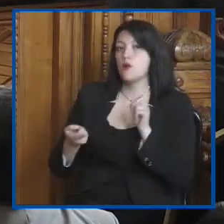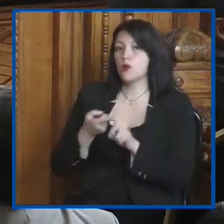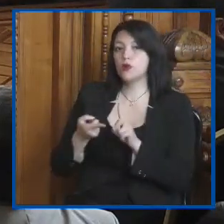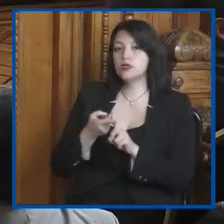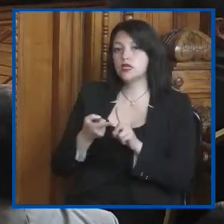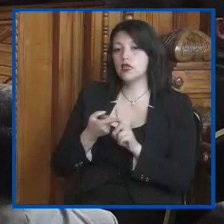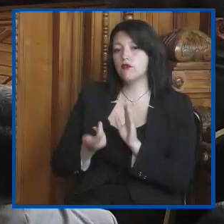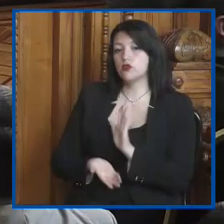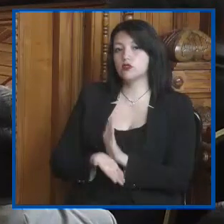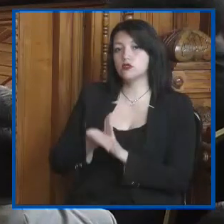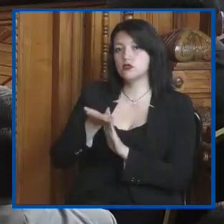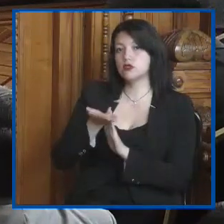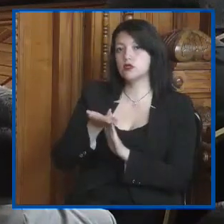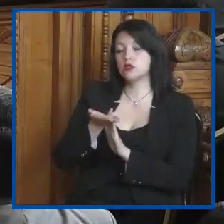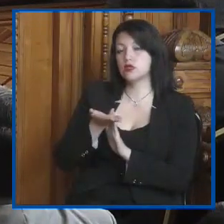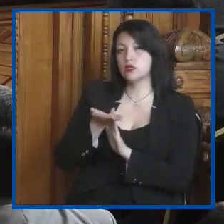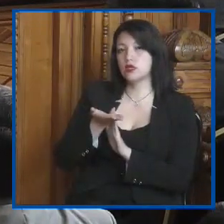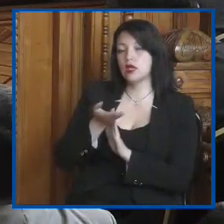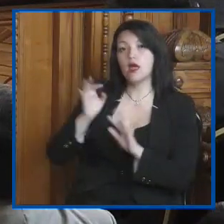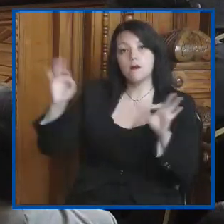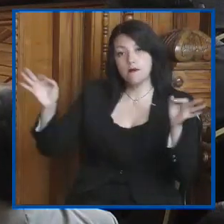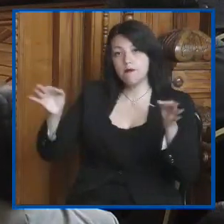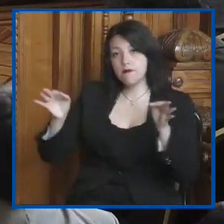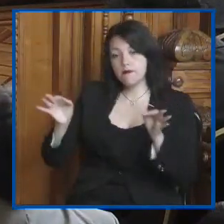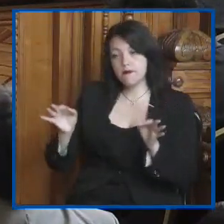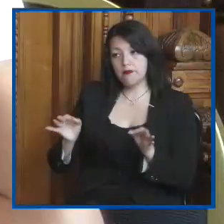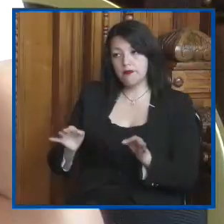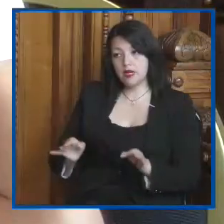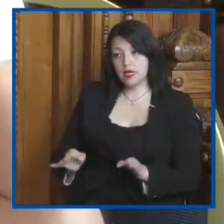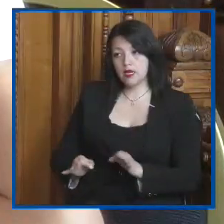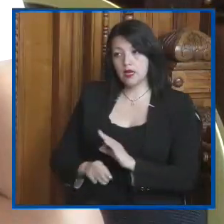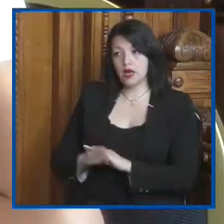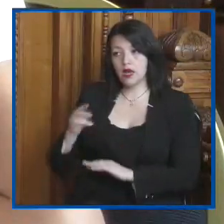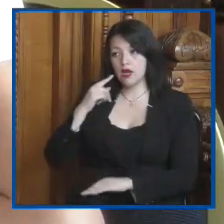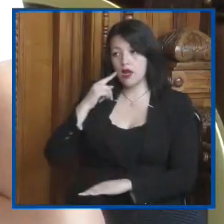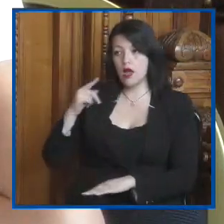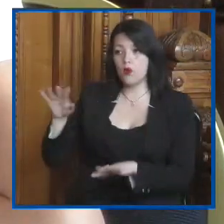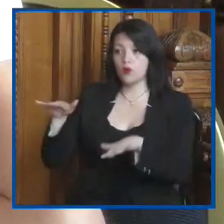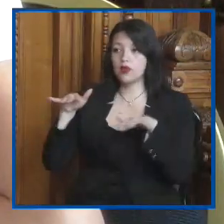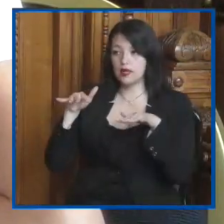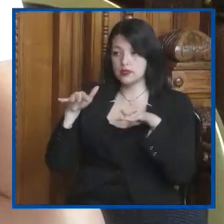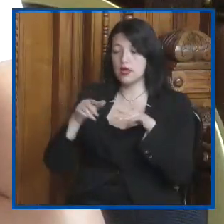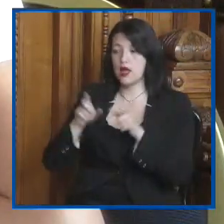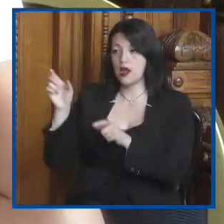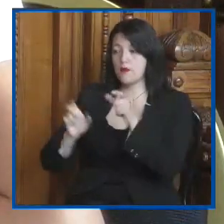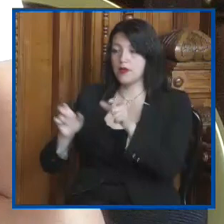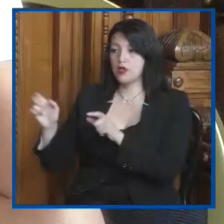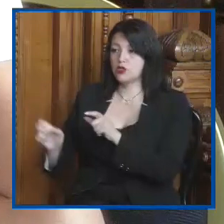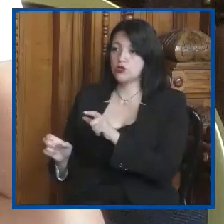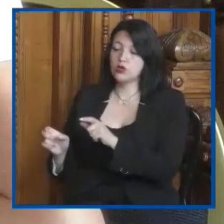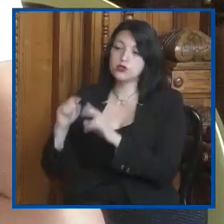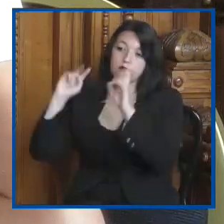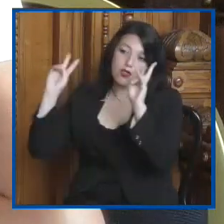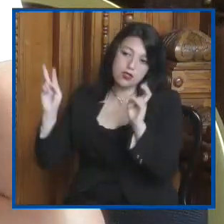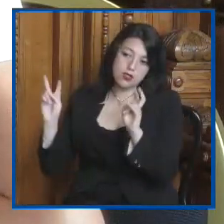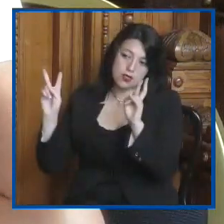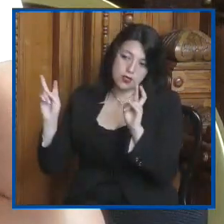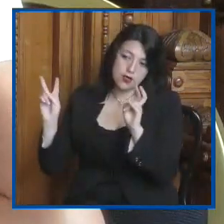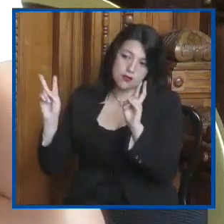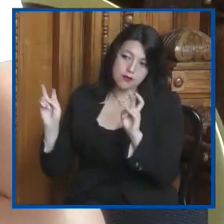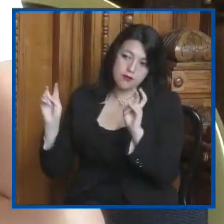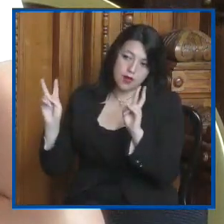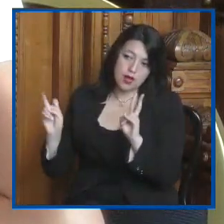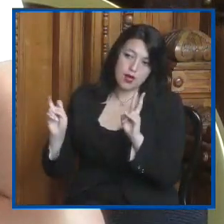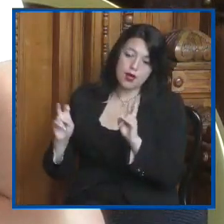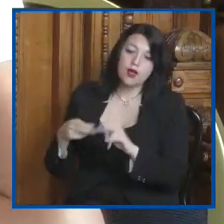respecto a explicarle en la audiencia, ¿no es cierto?, a las personas sobre